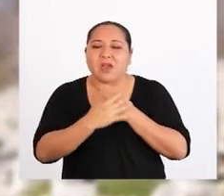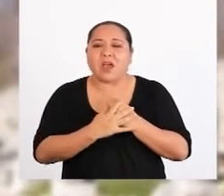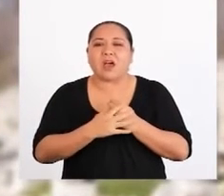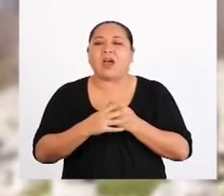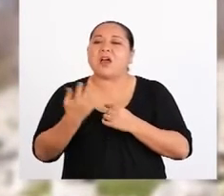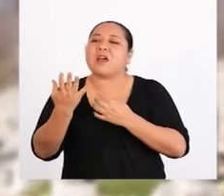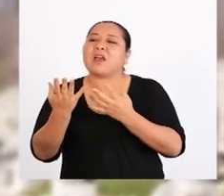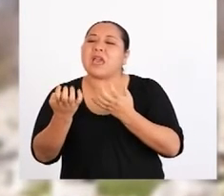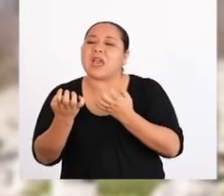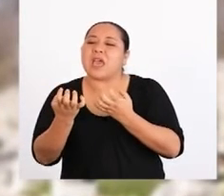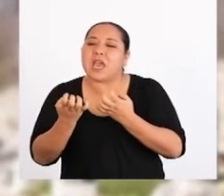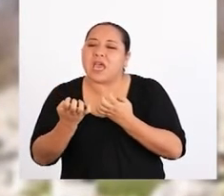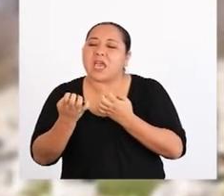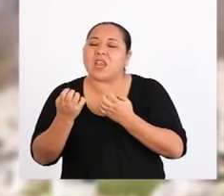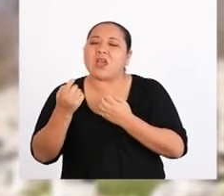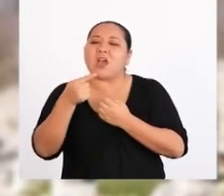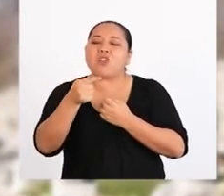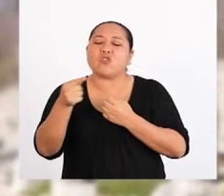Estimados